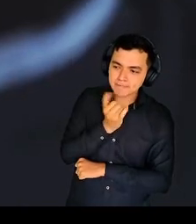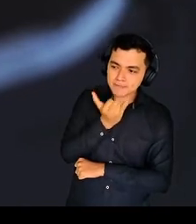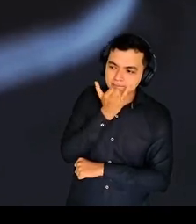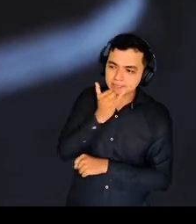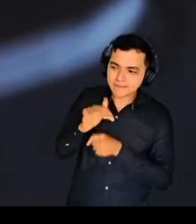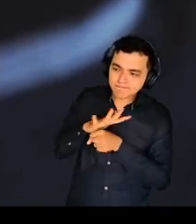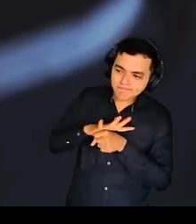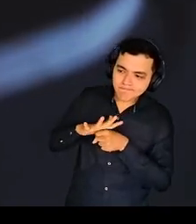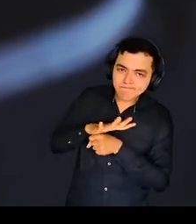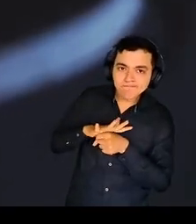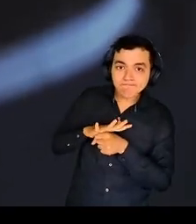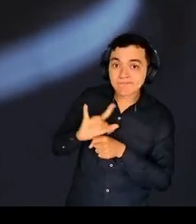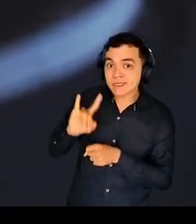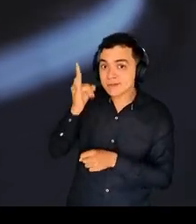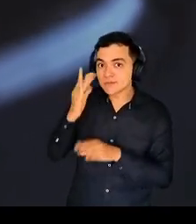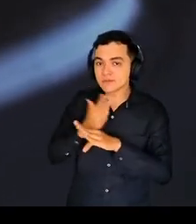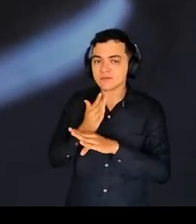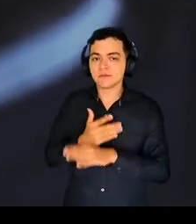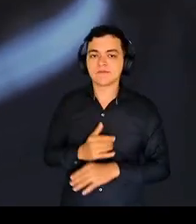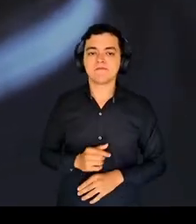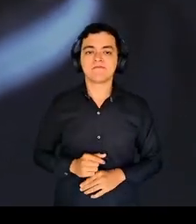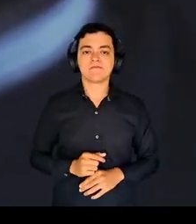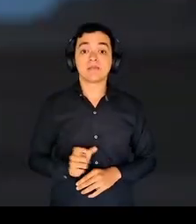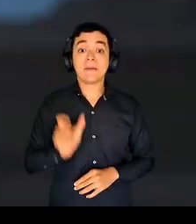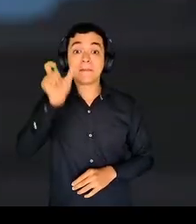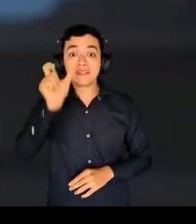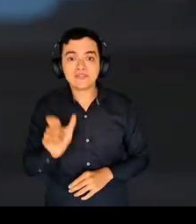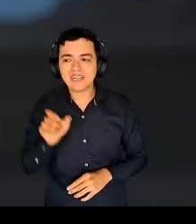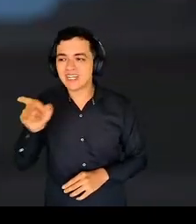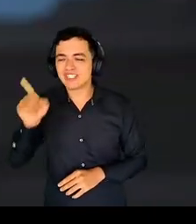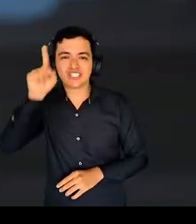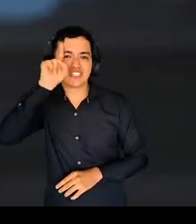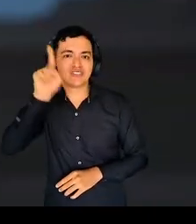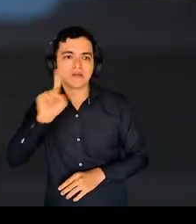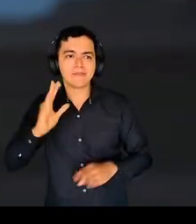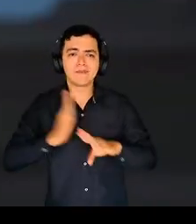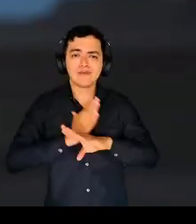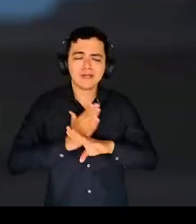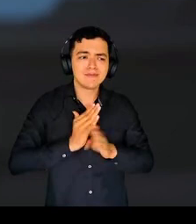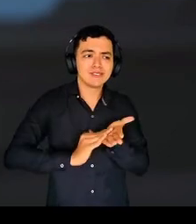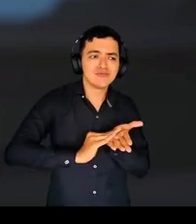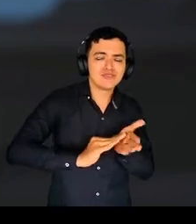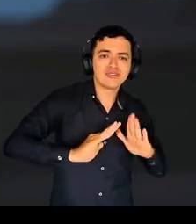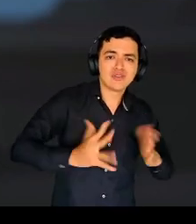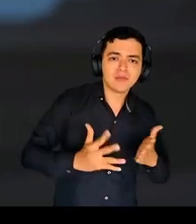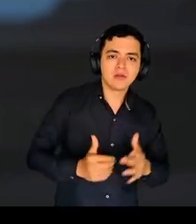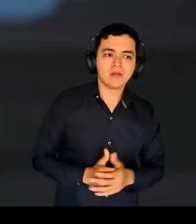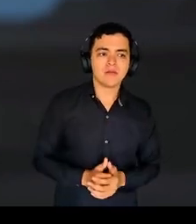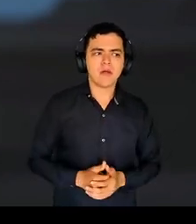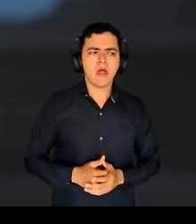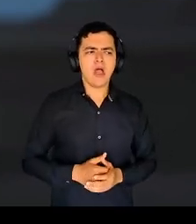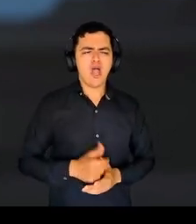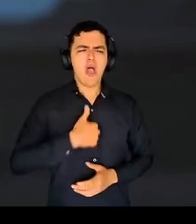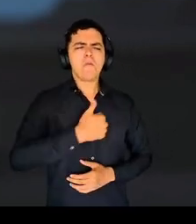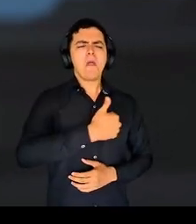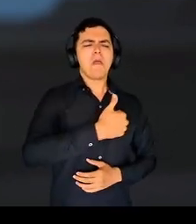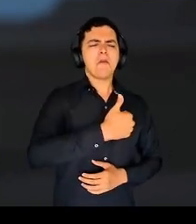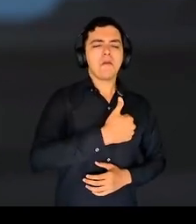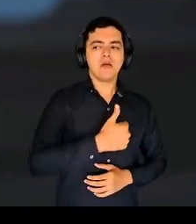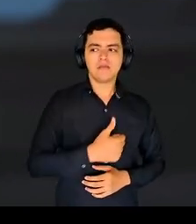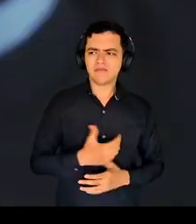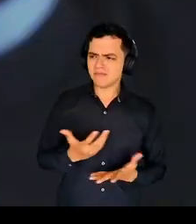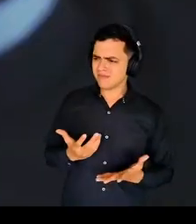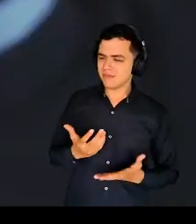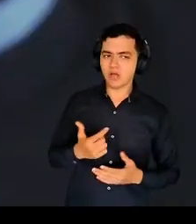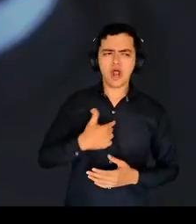A veces vivimos desde el problema y no sabemos cómo enfrentarlo. El no querer verlo nos lleva a la negación. Tenemos que estar